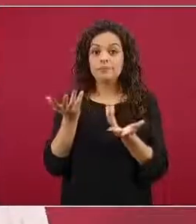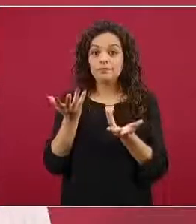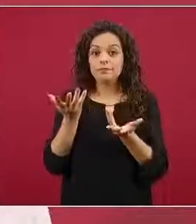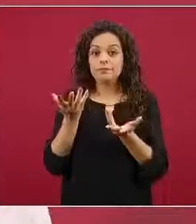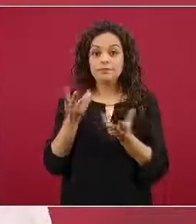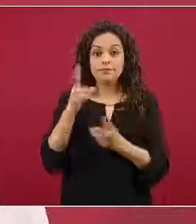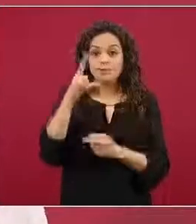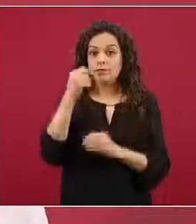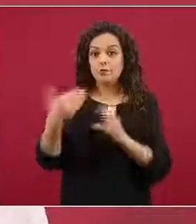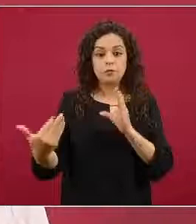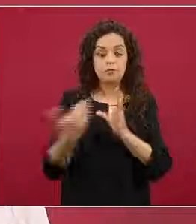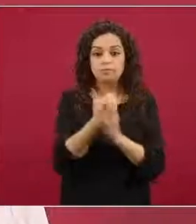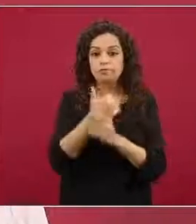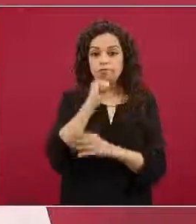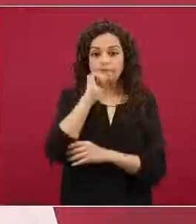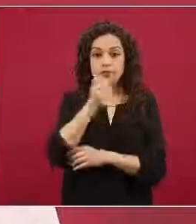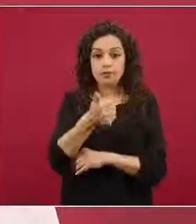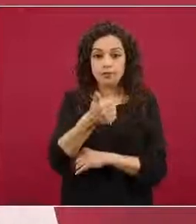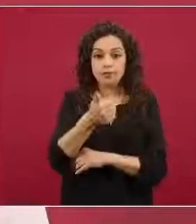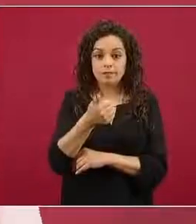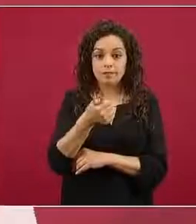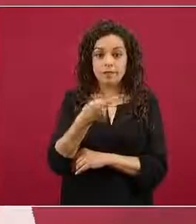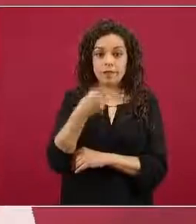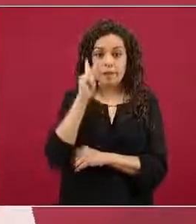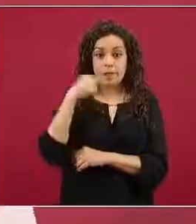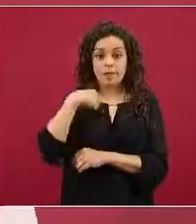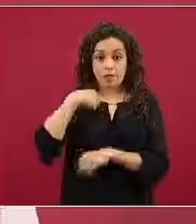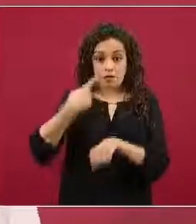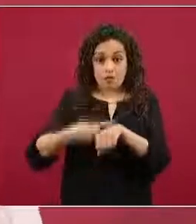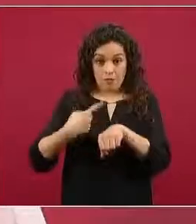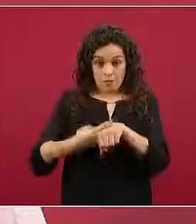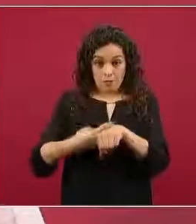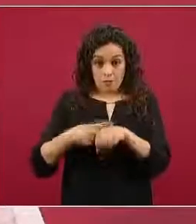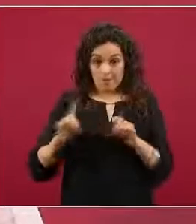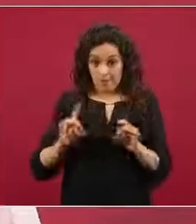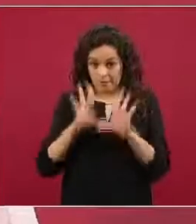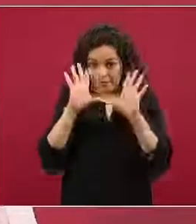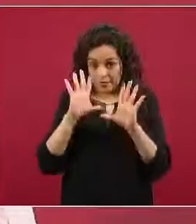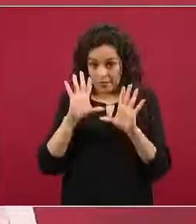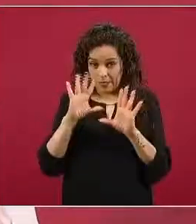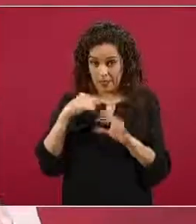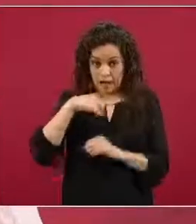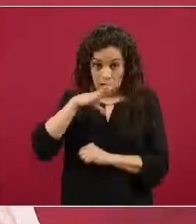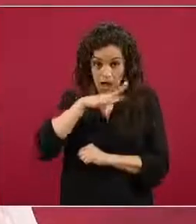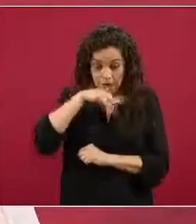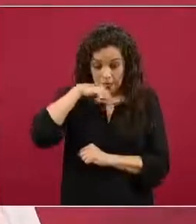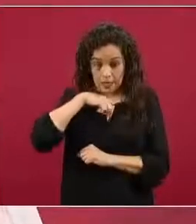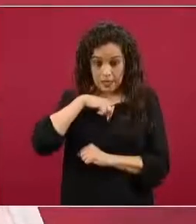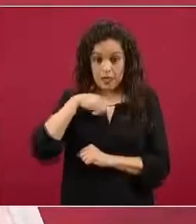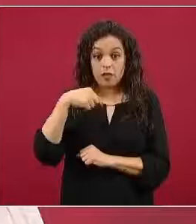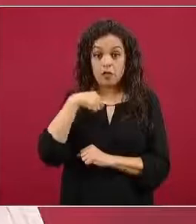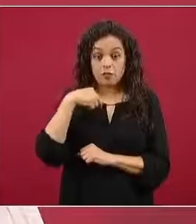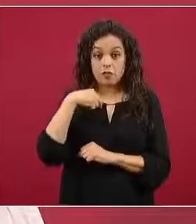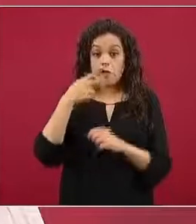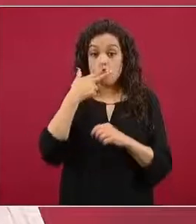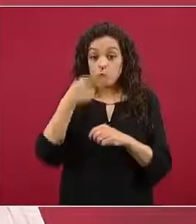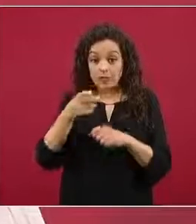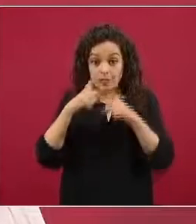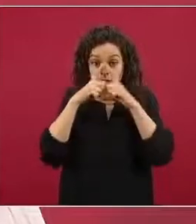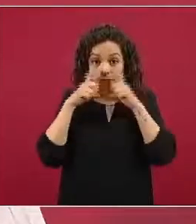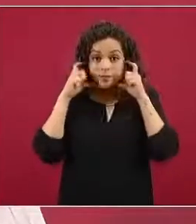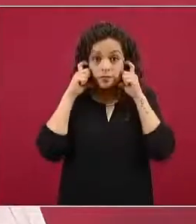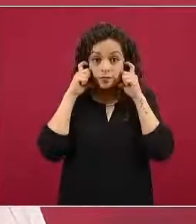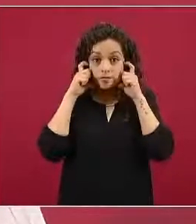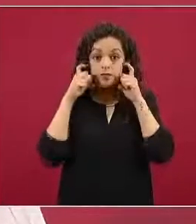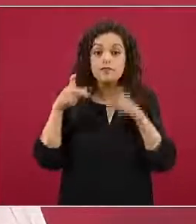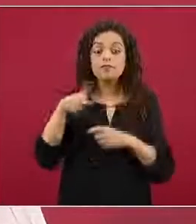no entra el aire. Pero si yo estoy enfermo y uso una cosa de estas, pues le estoy escupiendo